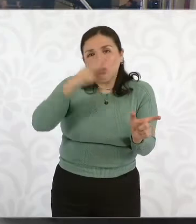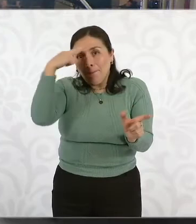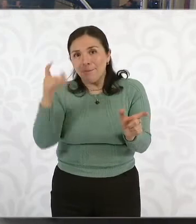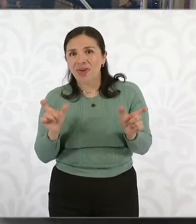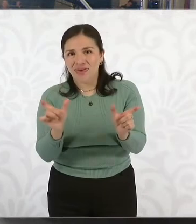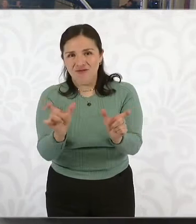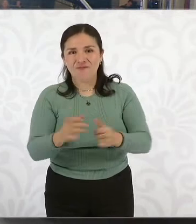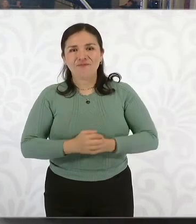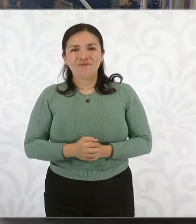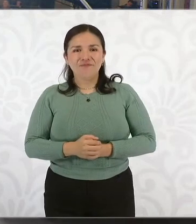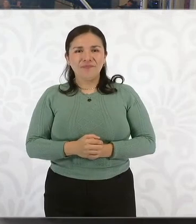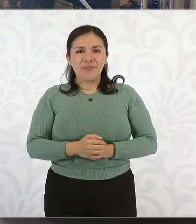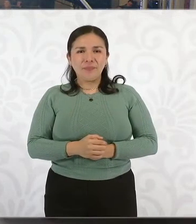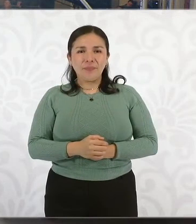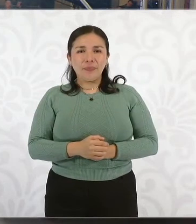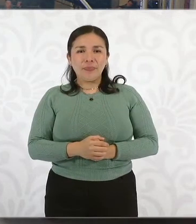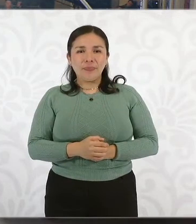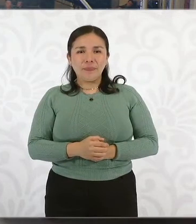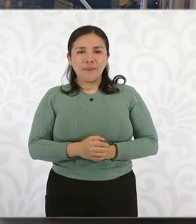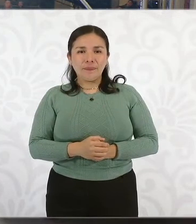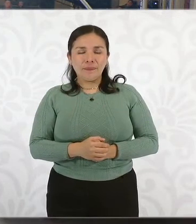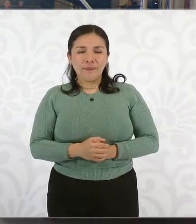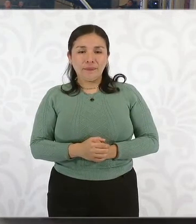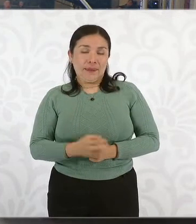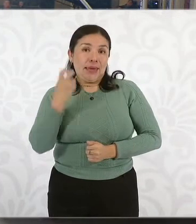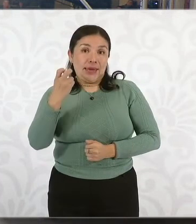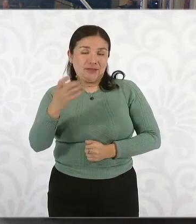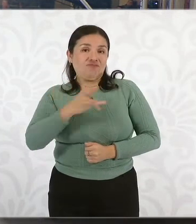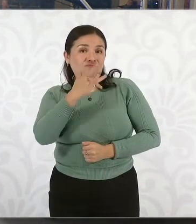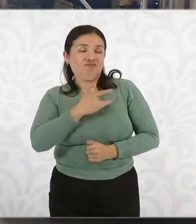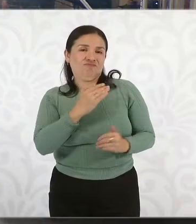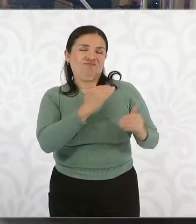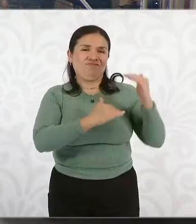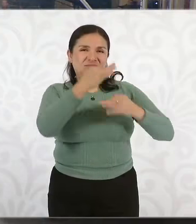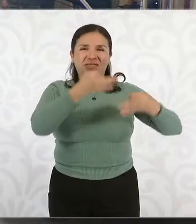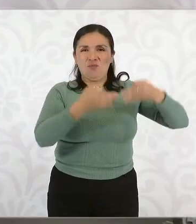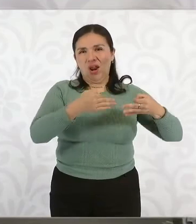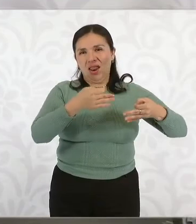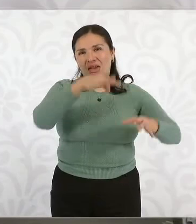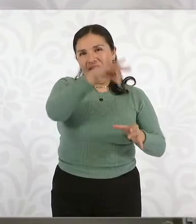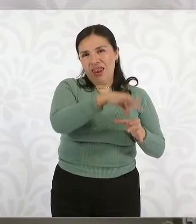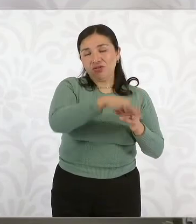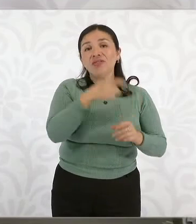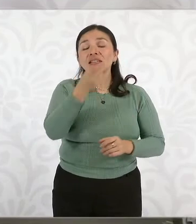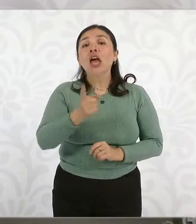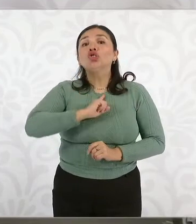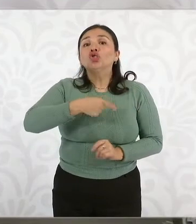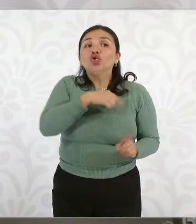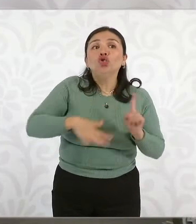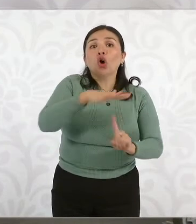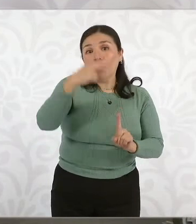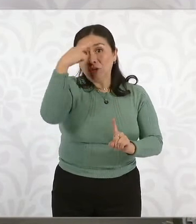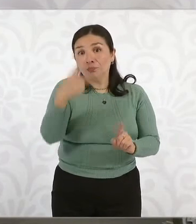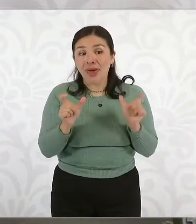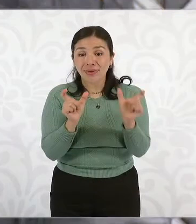fin, esencialmente ese es el argumento que estima la autoridad electoral, que al decir Somos México,